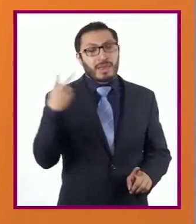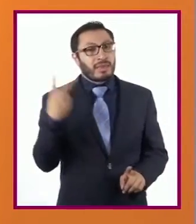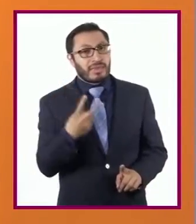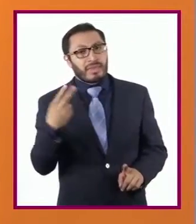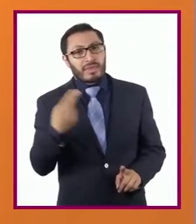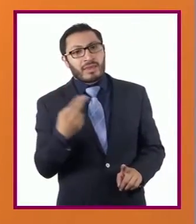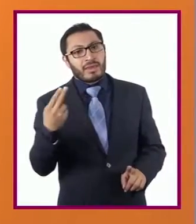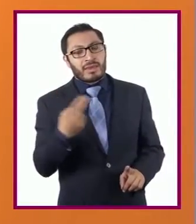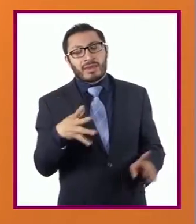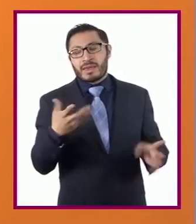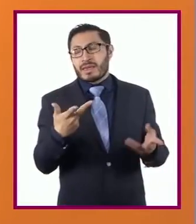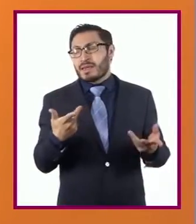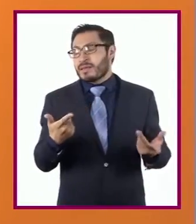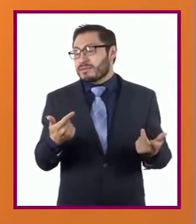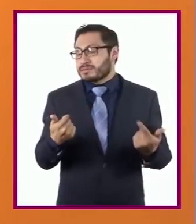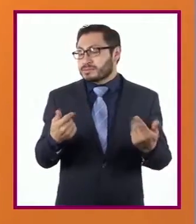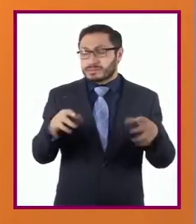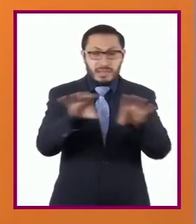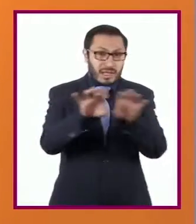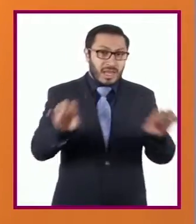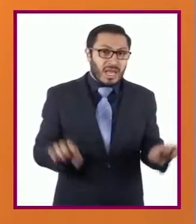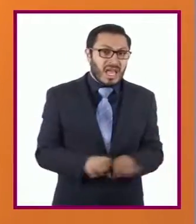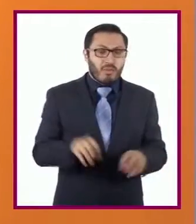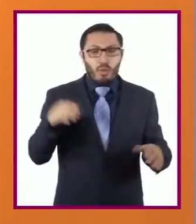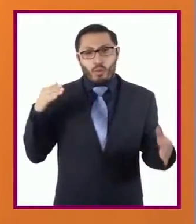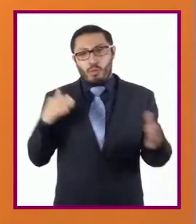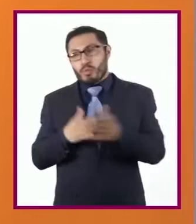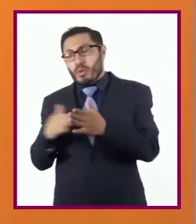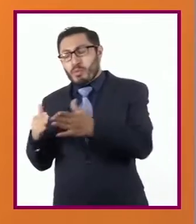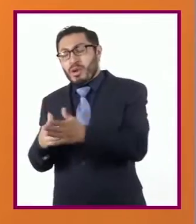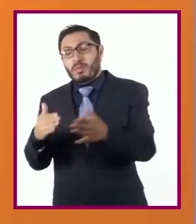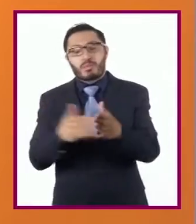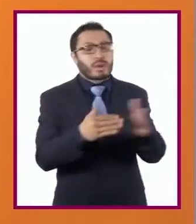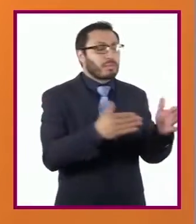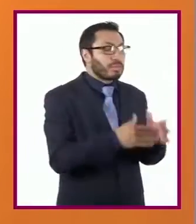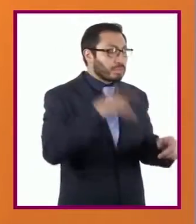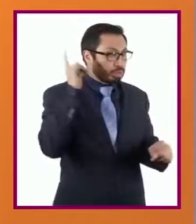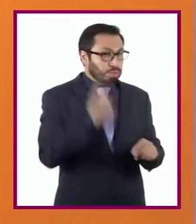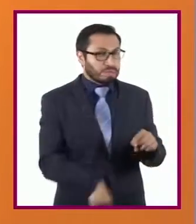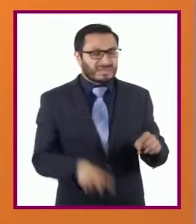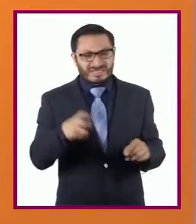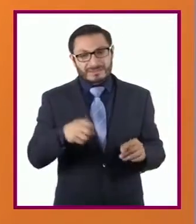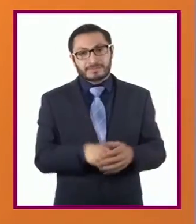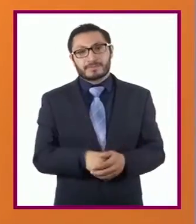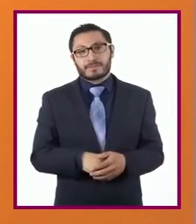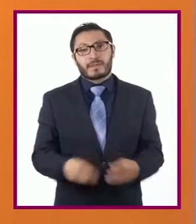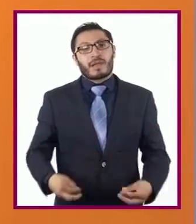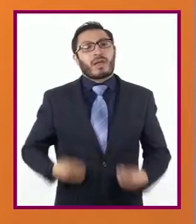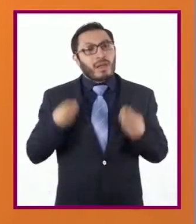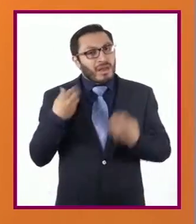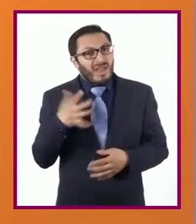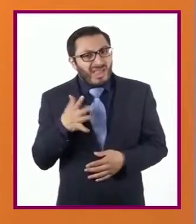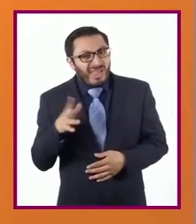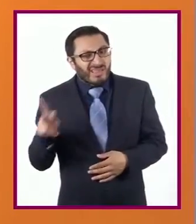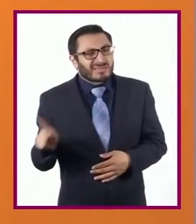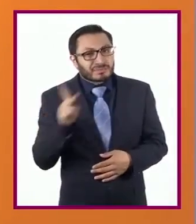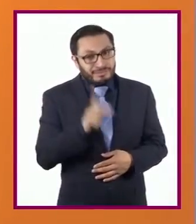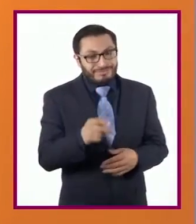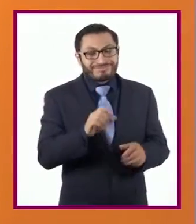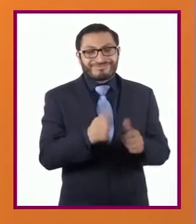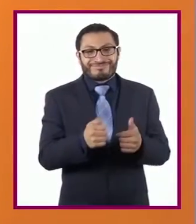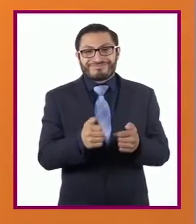equipo y vencer los obstáculos para llegar al resultado. La vida es más o menos algo así, como estos juegos